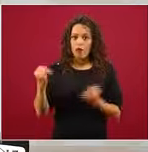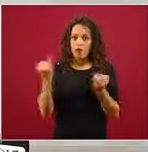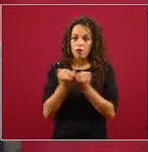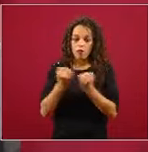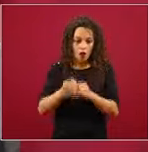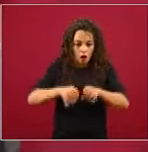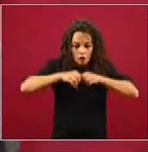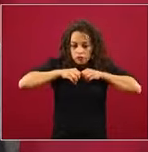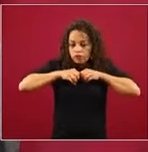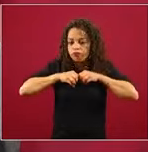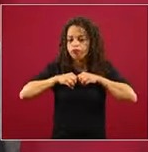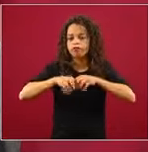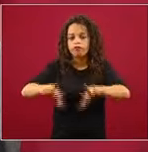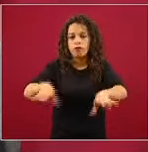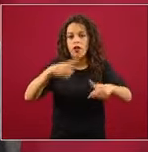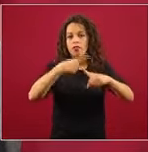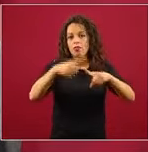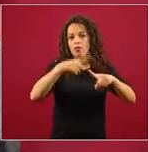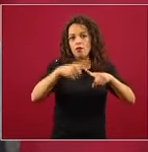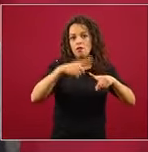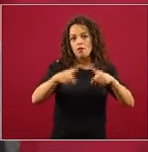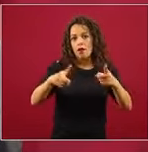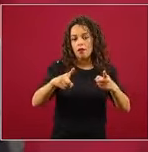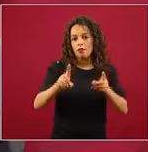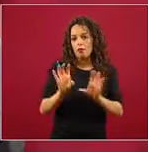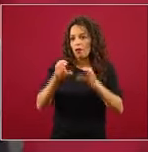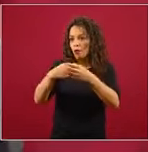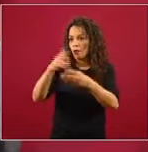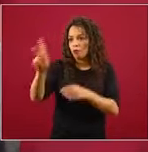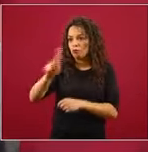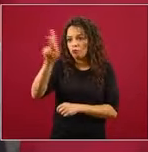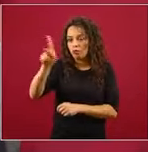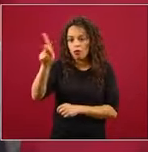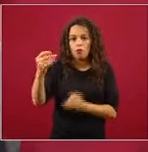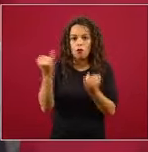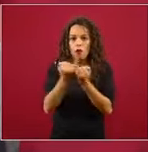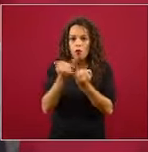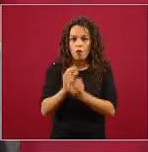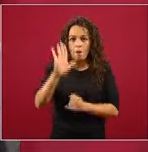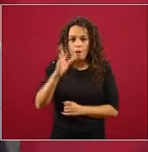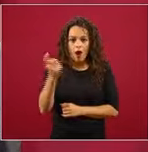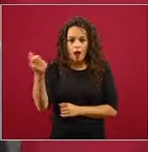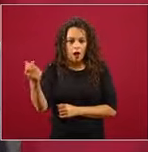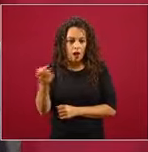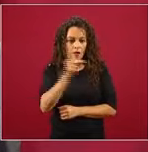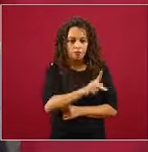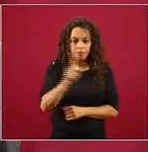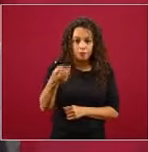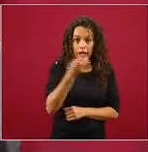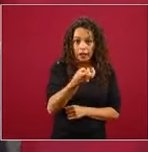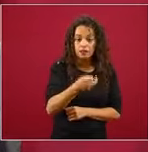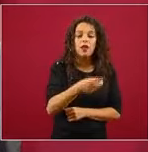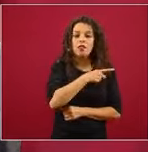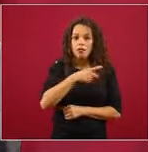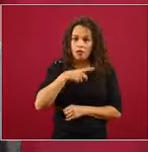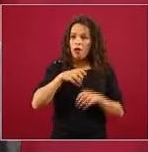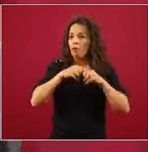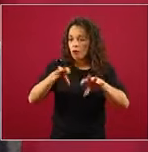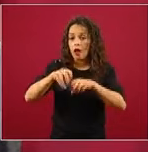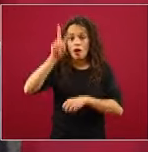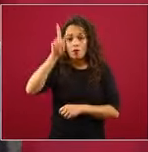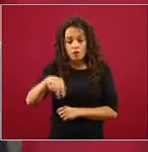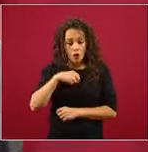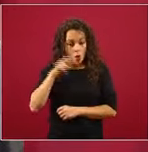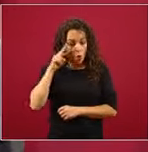en comunidades con condiciones semejantes. Entonces, nos quedamos muy gratamente impresionados y vamos a hacer todo